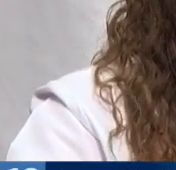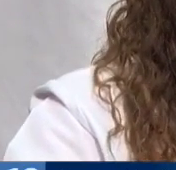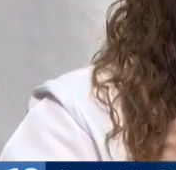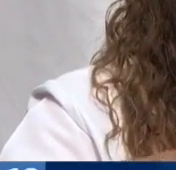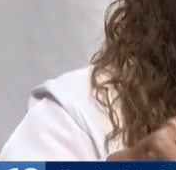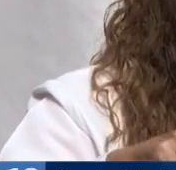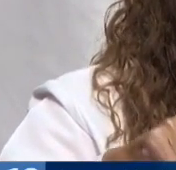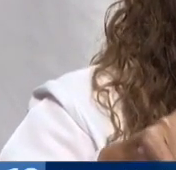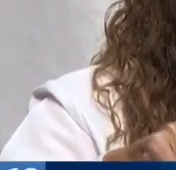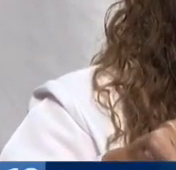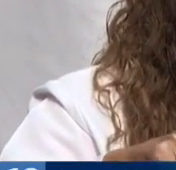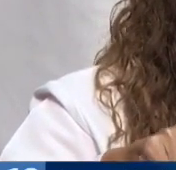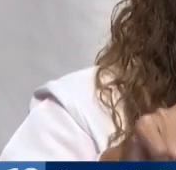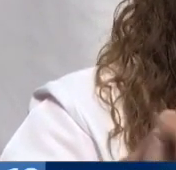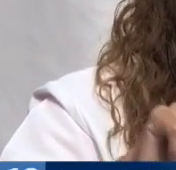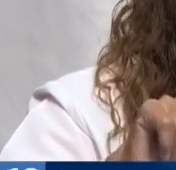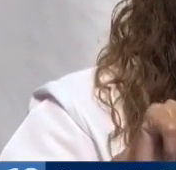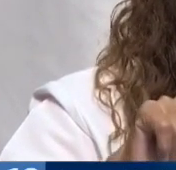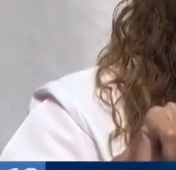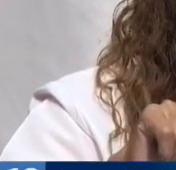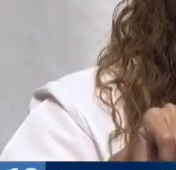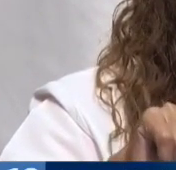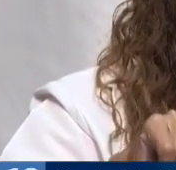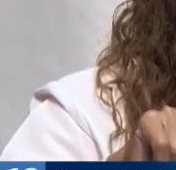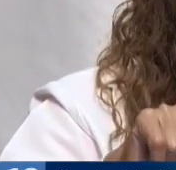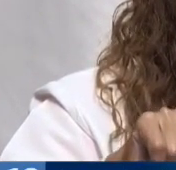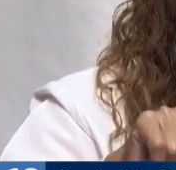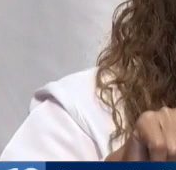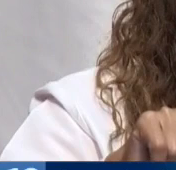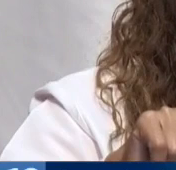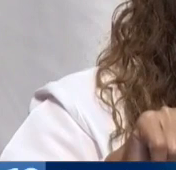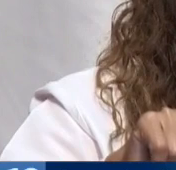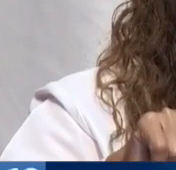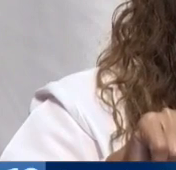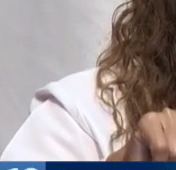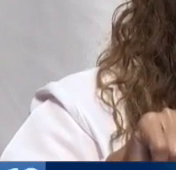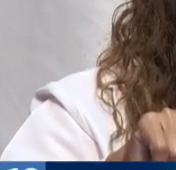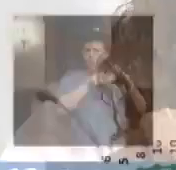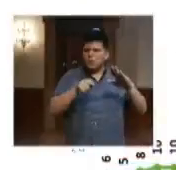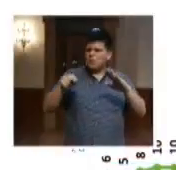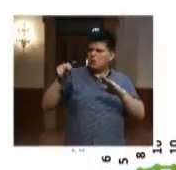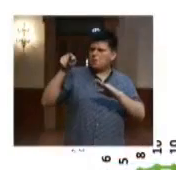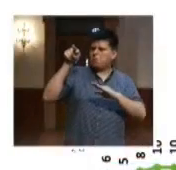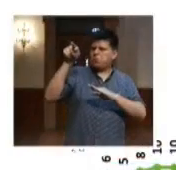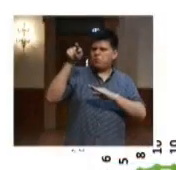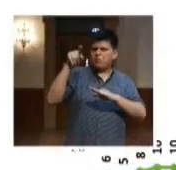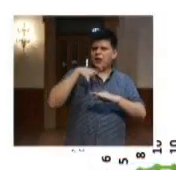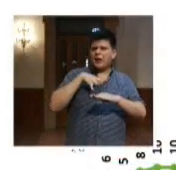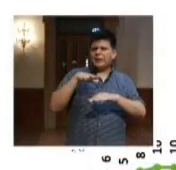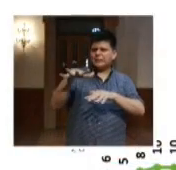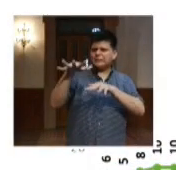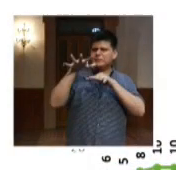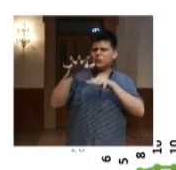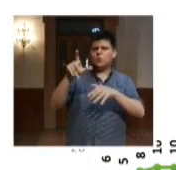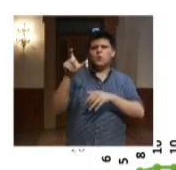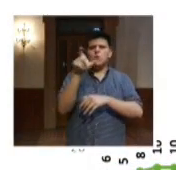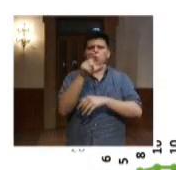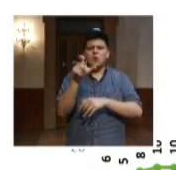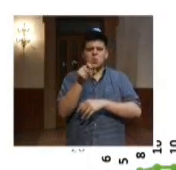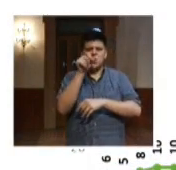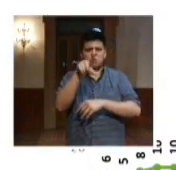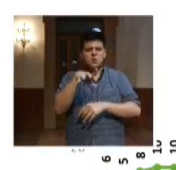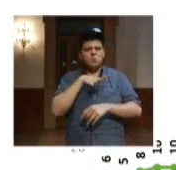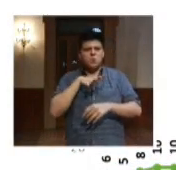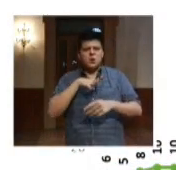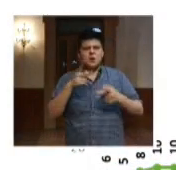acumulada, la curva de hospitalizaciones hizo un pico ahí muy evidente, que fue justamente la presencia